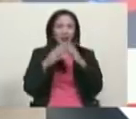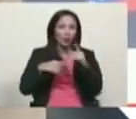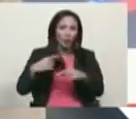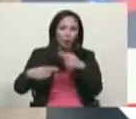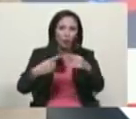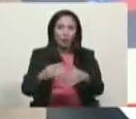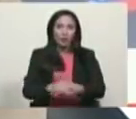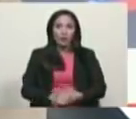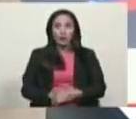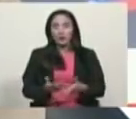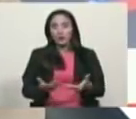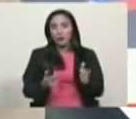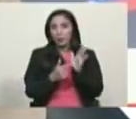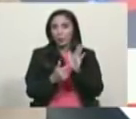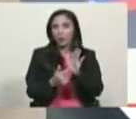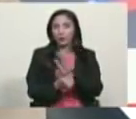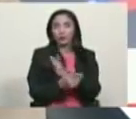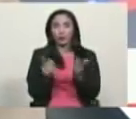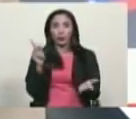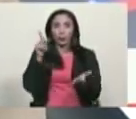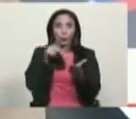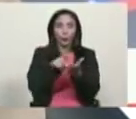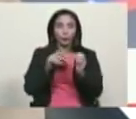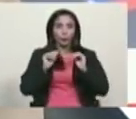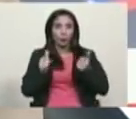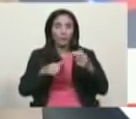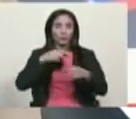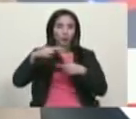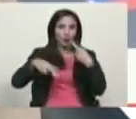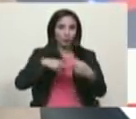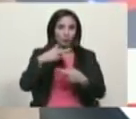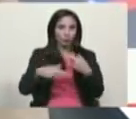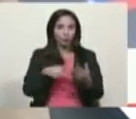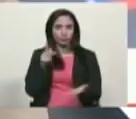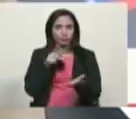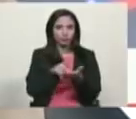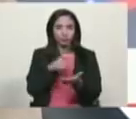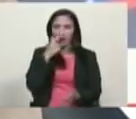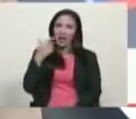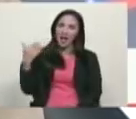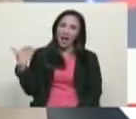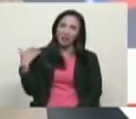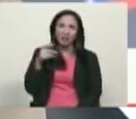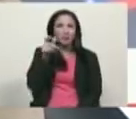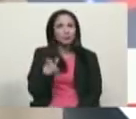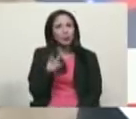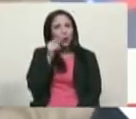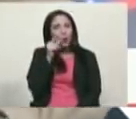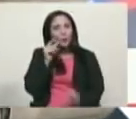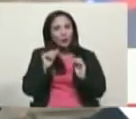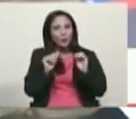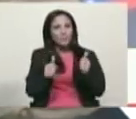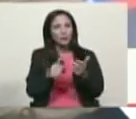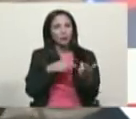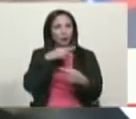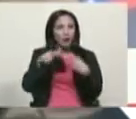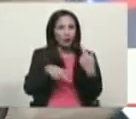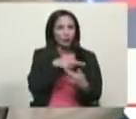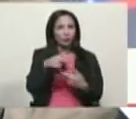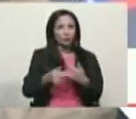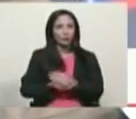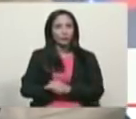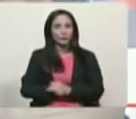Y quizás fue con la llegada de la Revolución Libertadora del general Cipriano Castro que se intentó